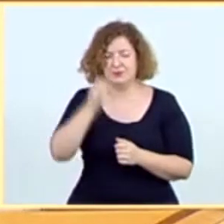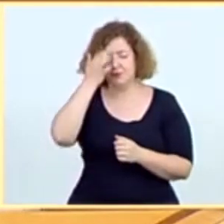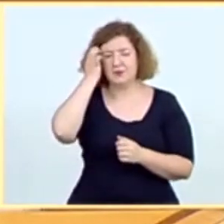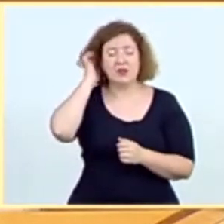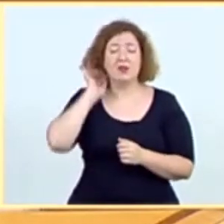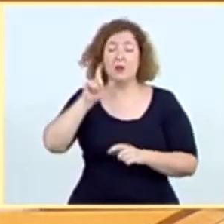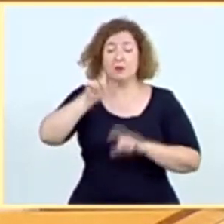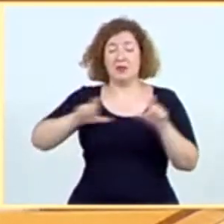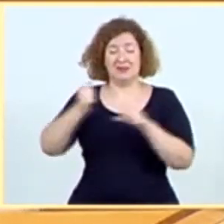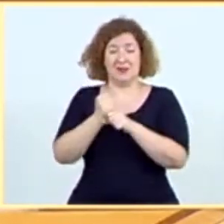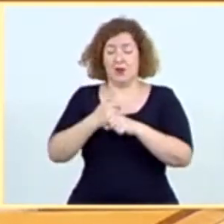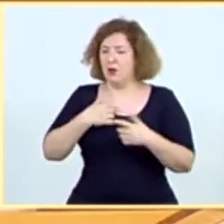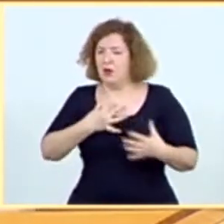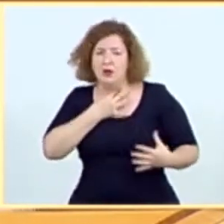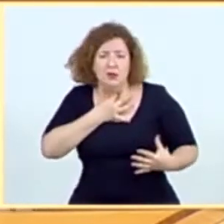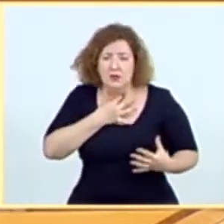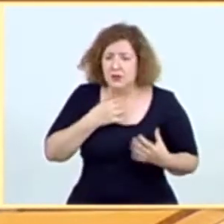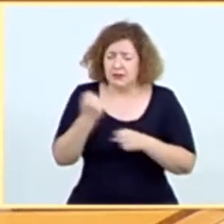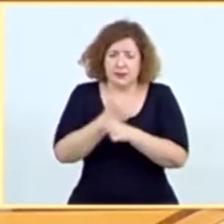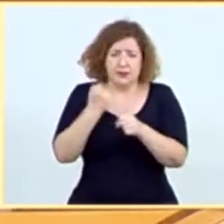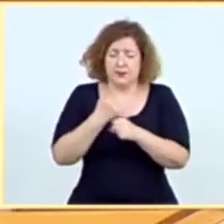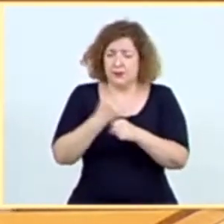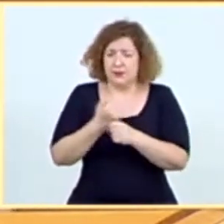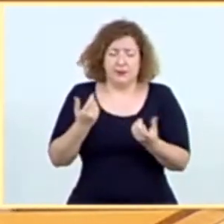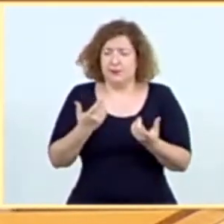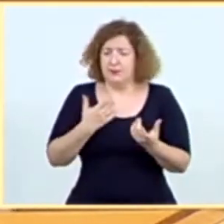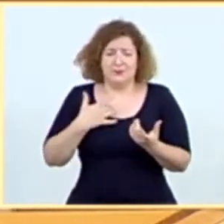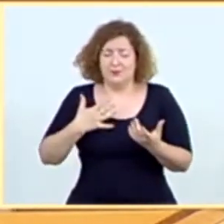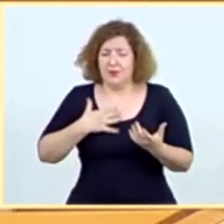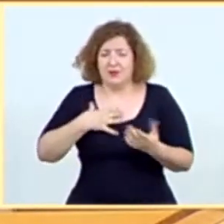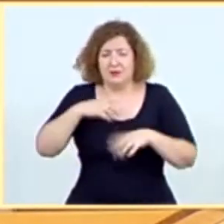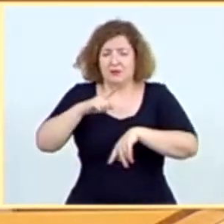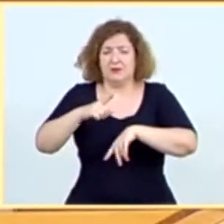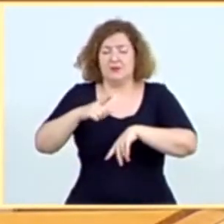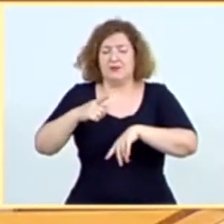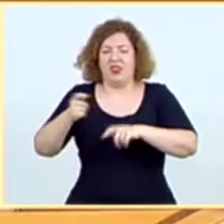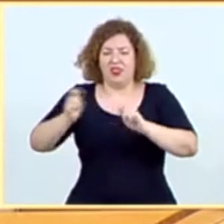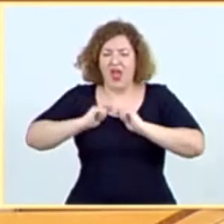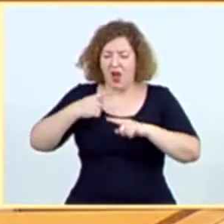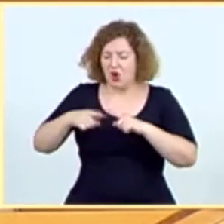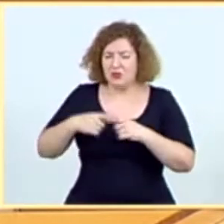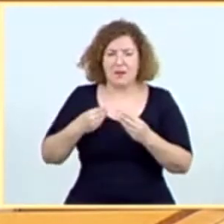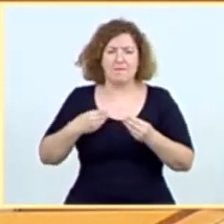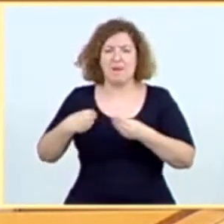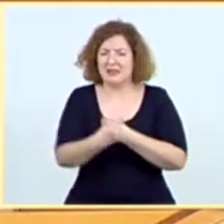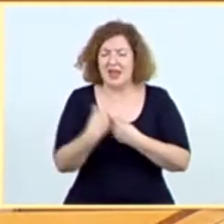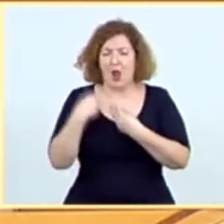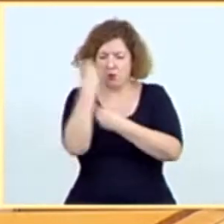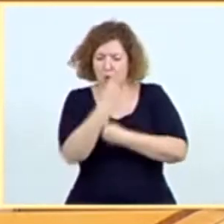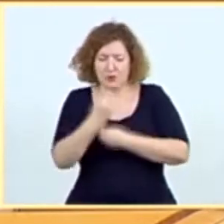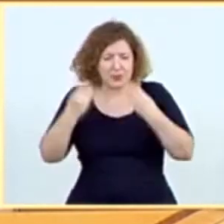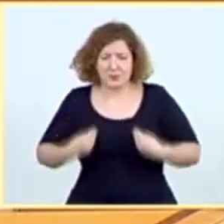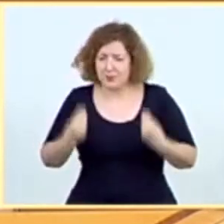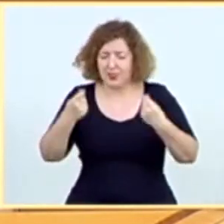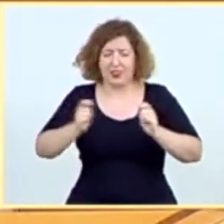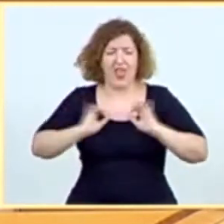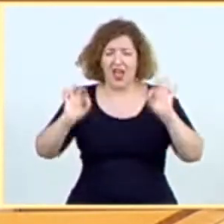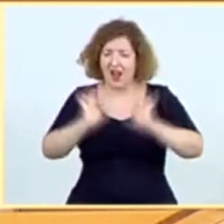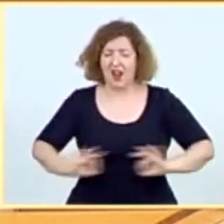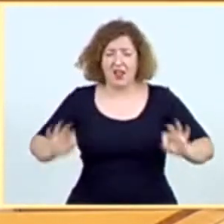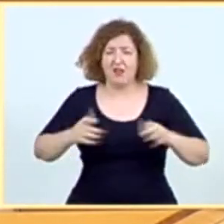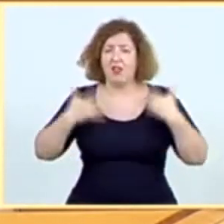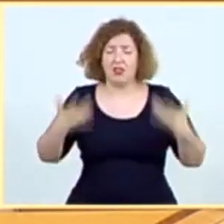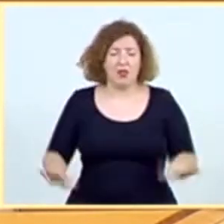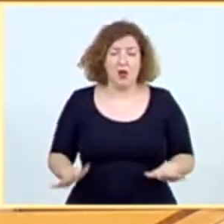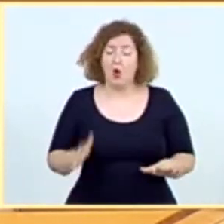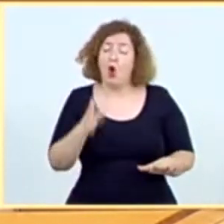quedaban estaban desbordados ante tanta carga de trabajo. No les dotaron de medios adecuados ni de material de protección. Cruelmente abandonados a su suerte